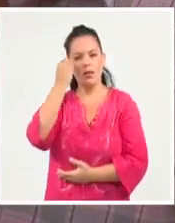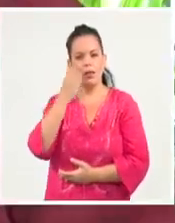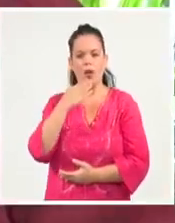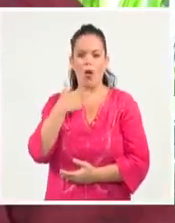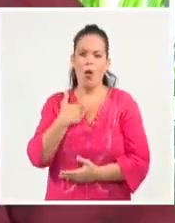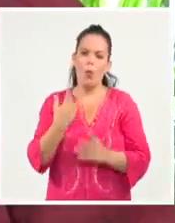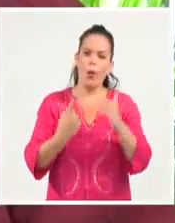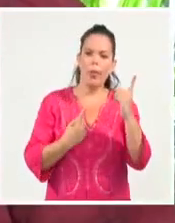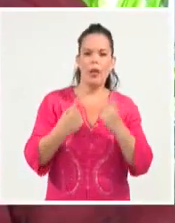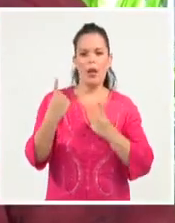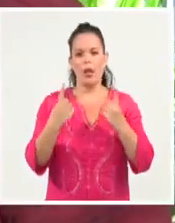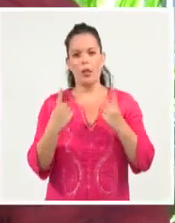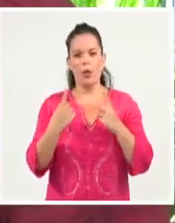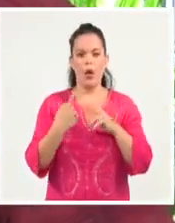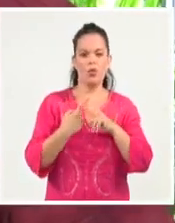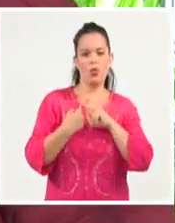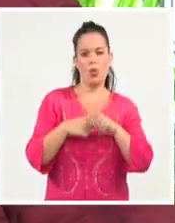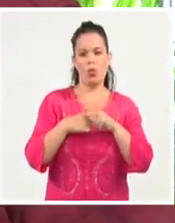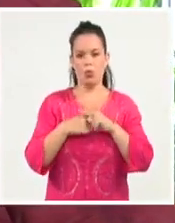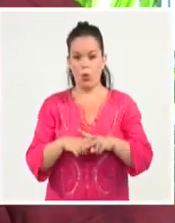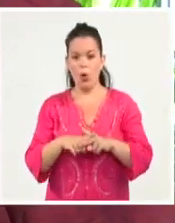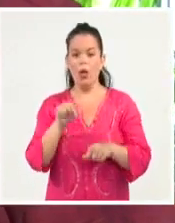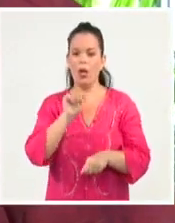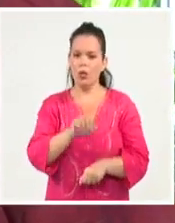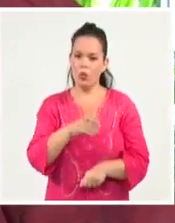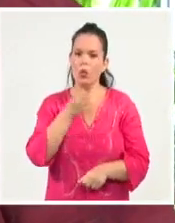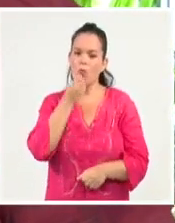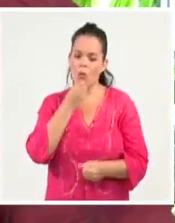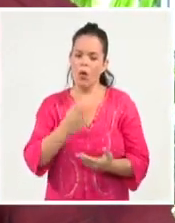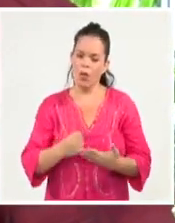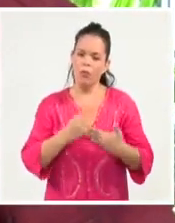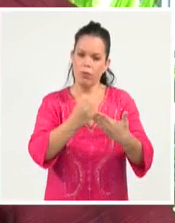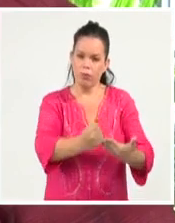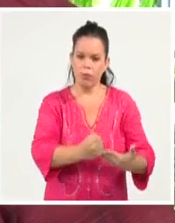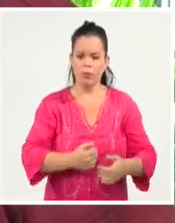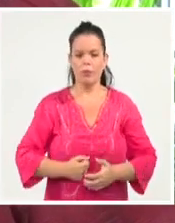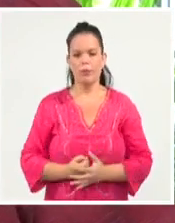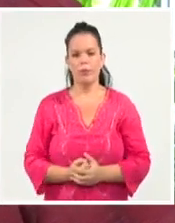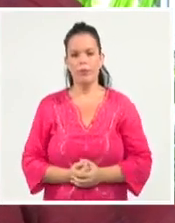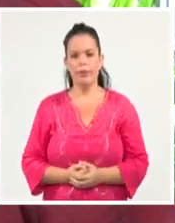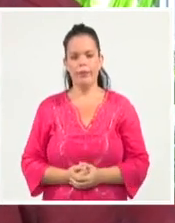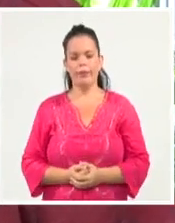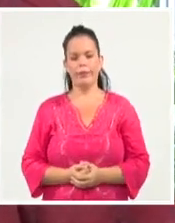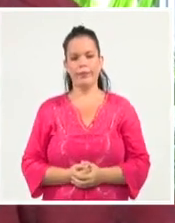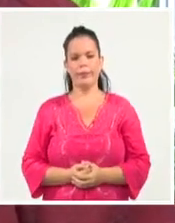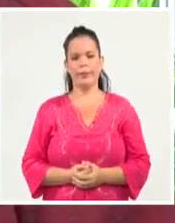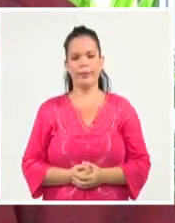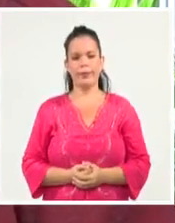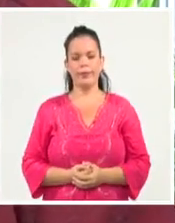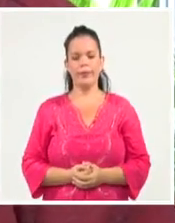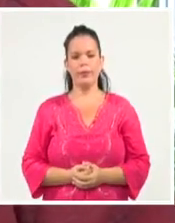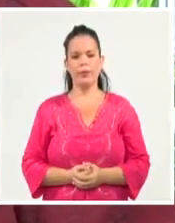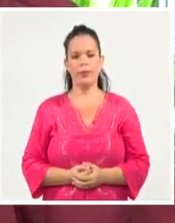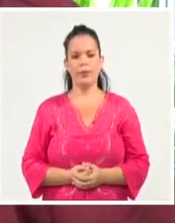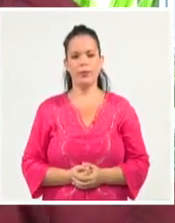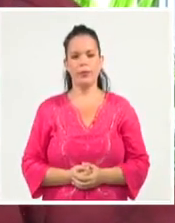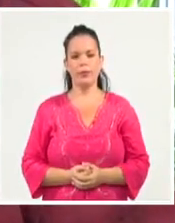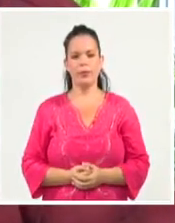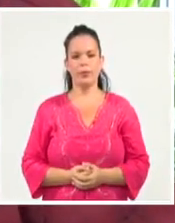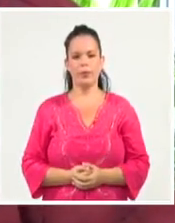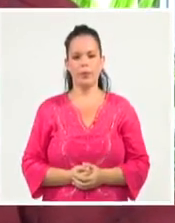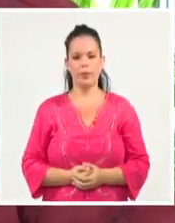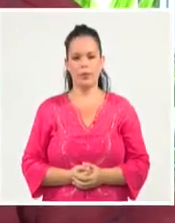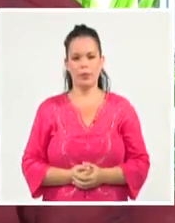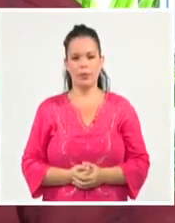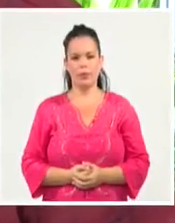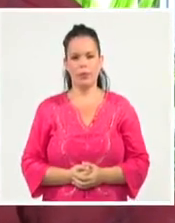estar presentes y poder mitigar lo más posible la afectación que pueda generar este problema.